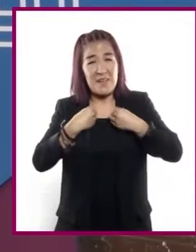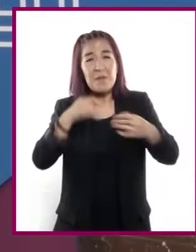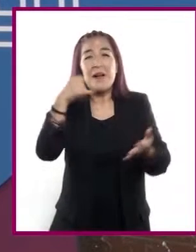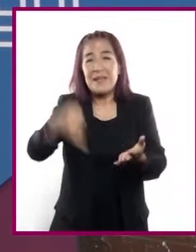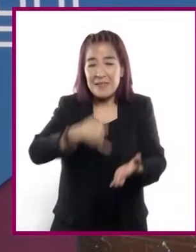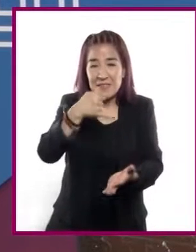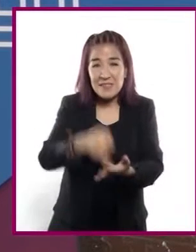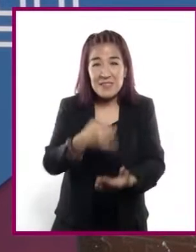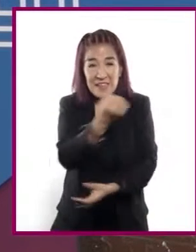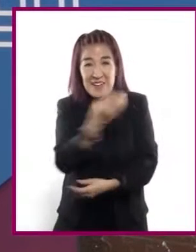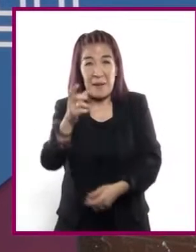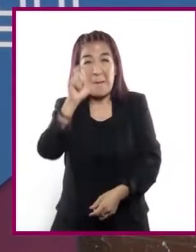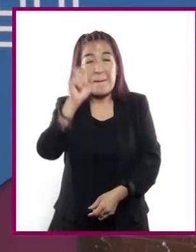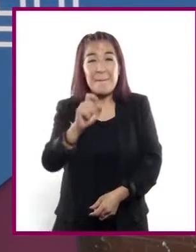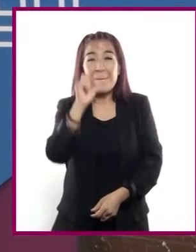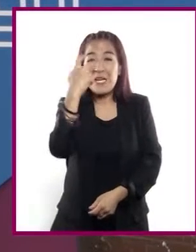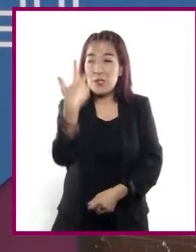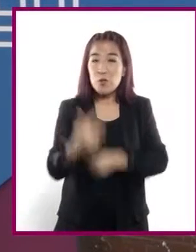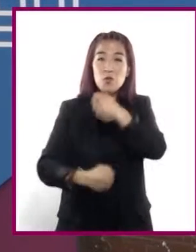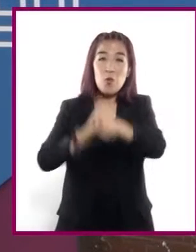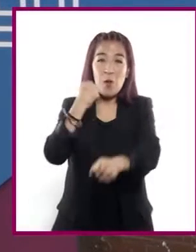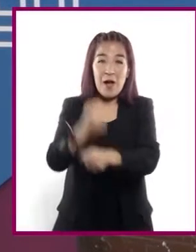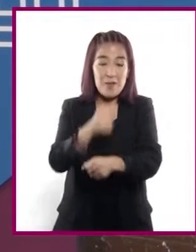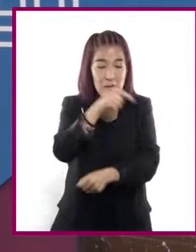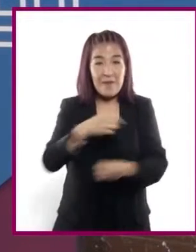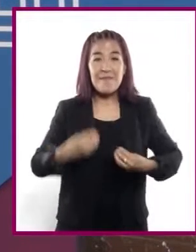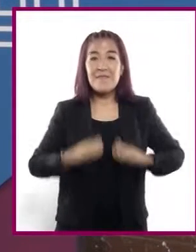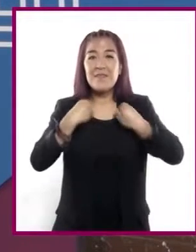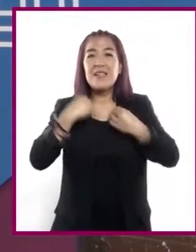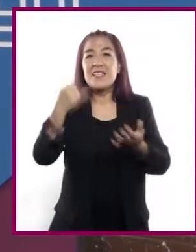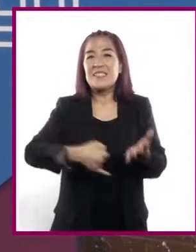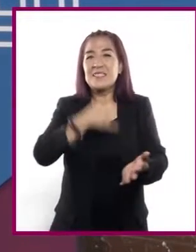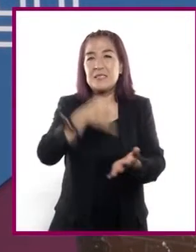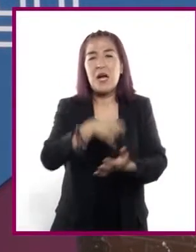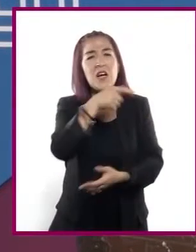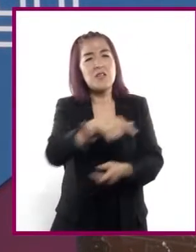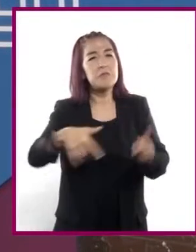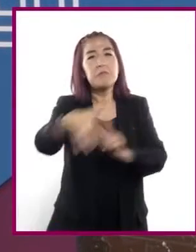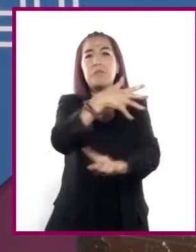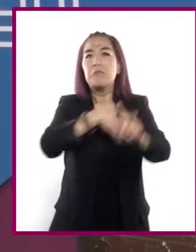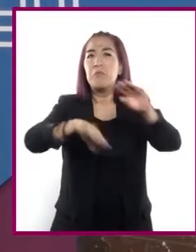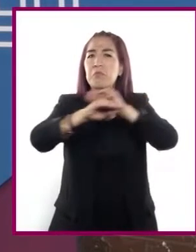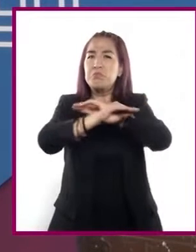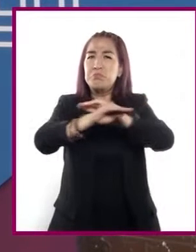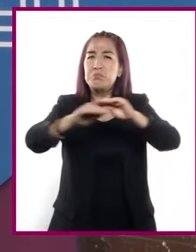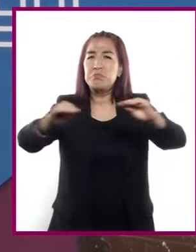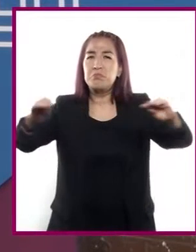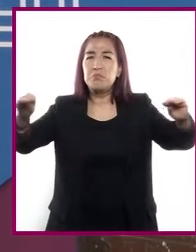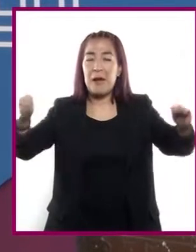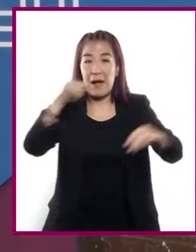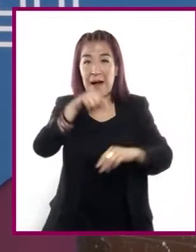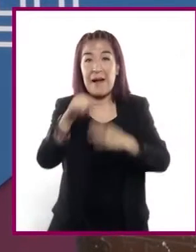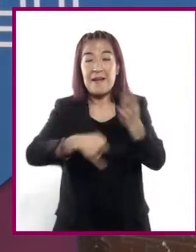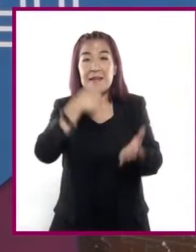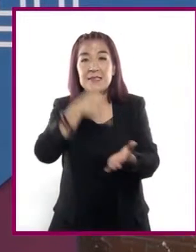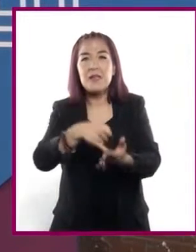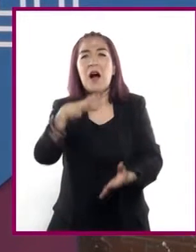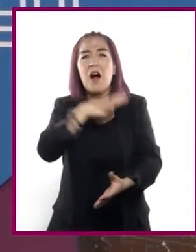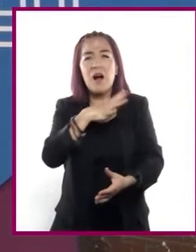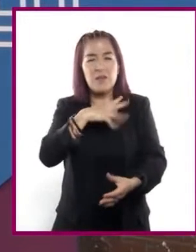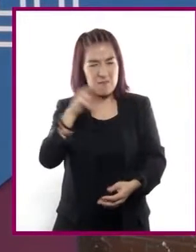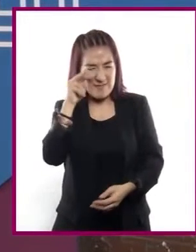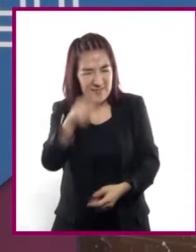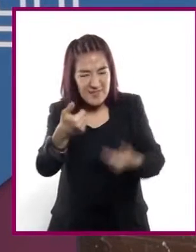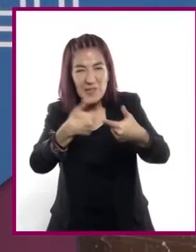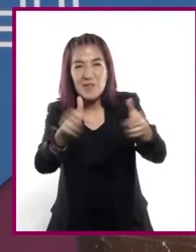permaneciendo 28 años en una isla, aparentemente desierta. En esta isla encontró una tribu